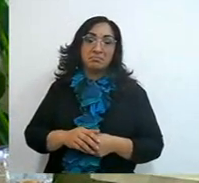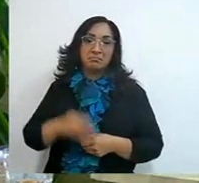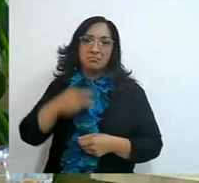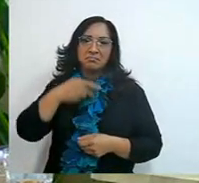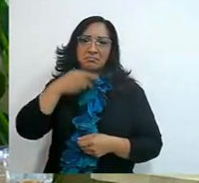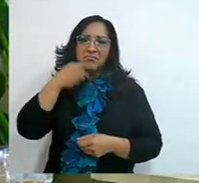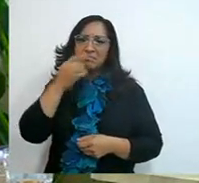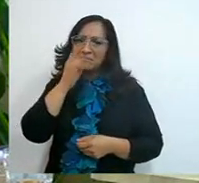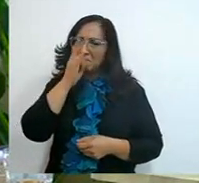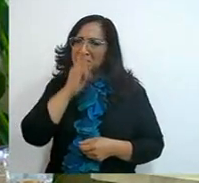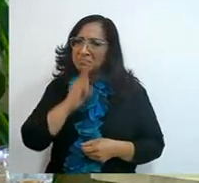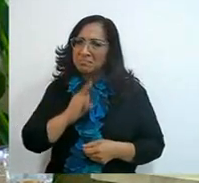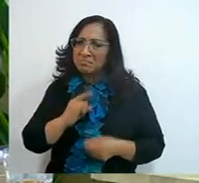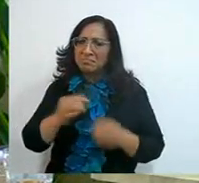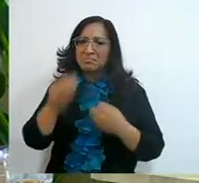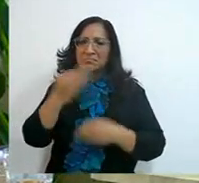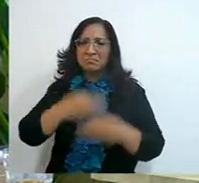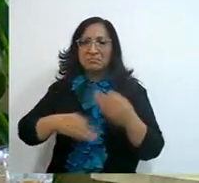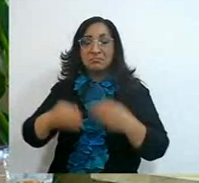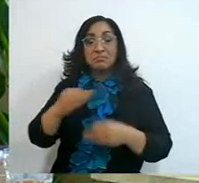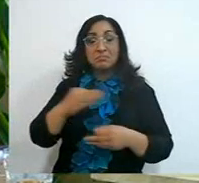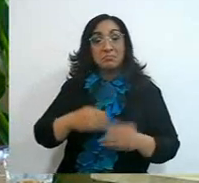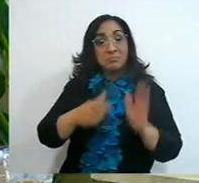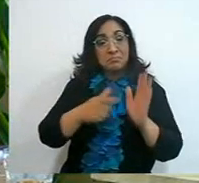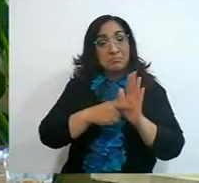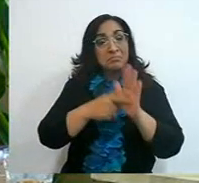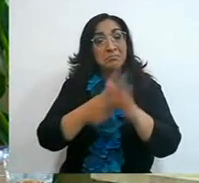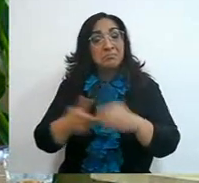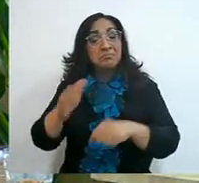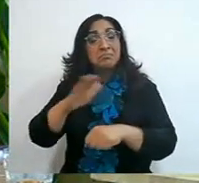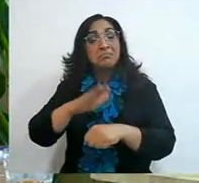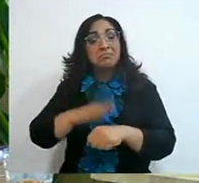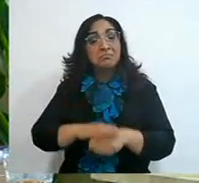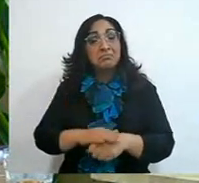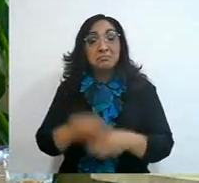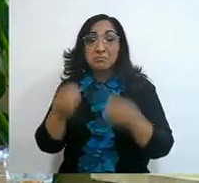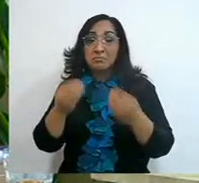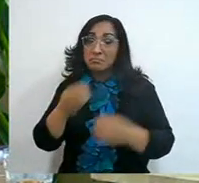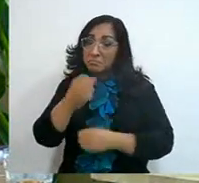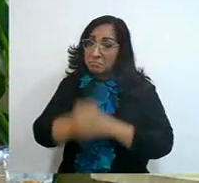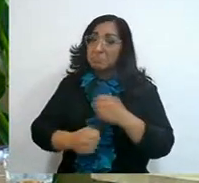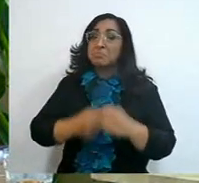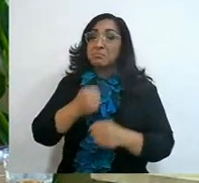Y todo aquello que mostramos de amistad durante tanto tiempo,